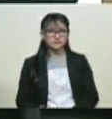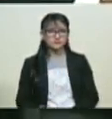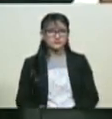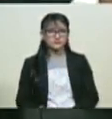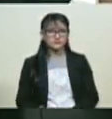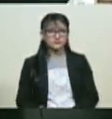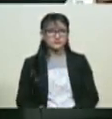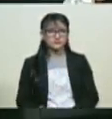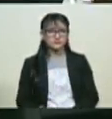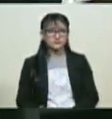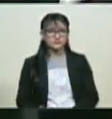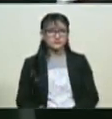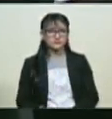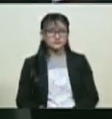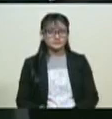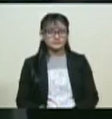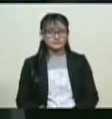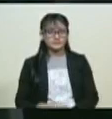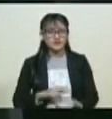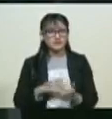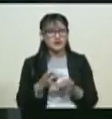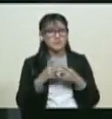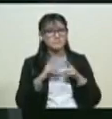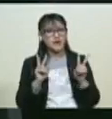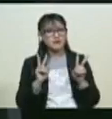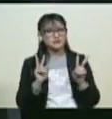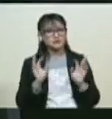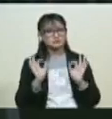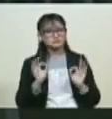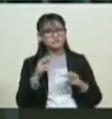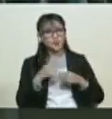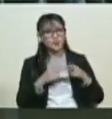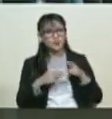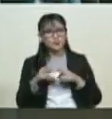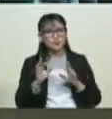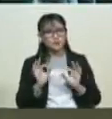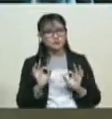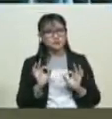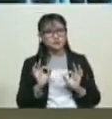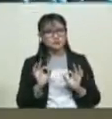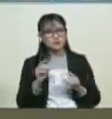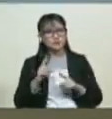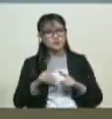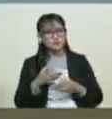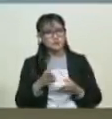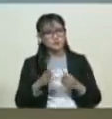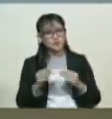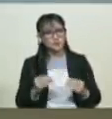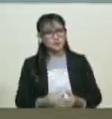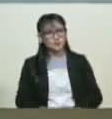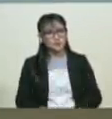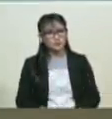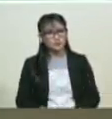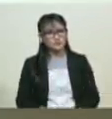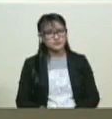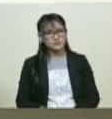en una paz que se construye y que depende de todos y de todas